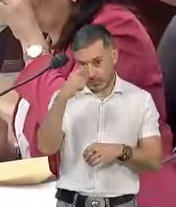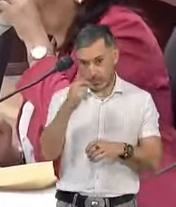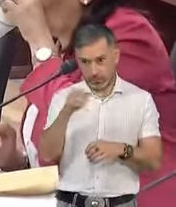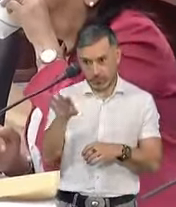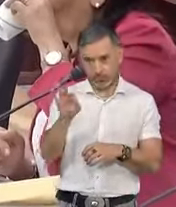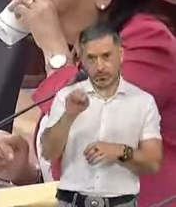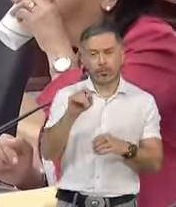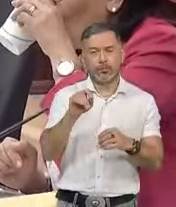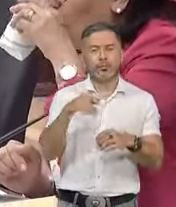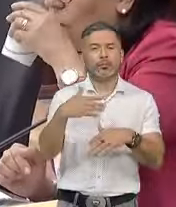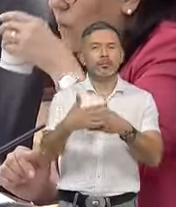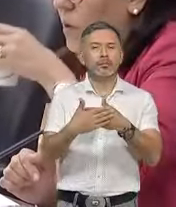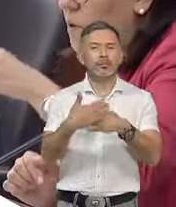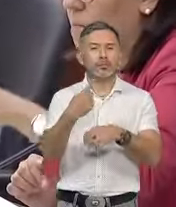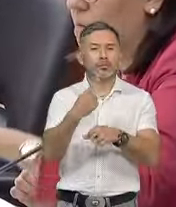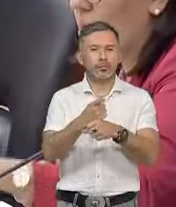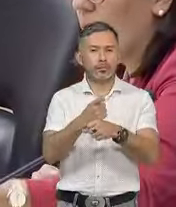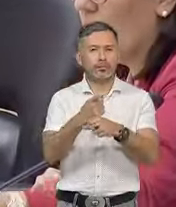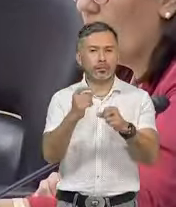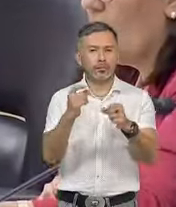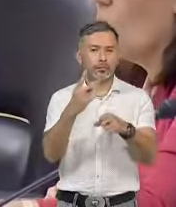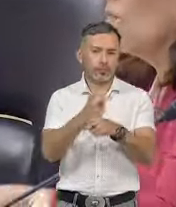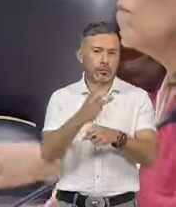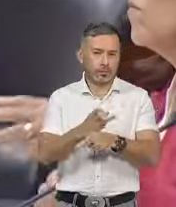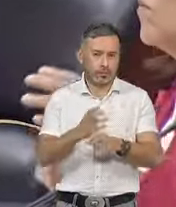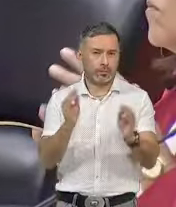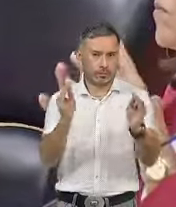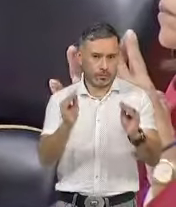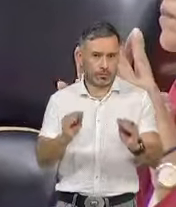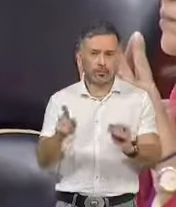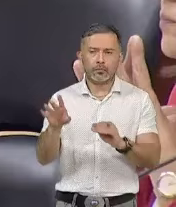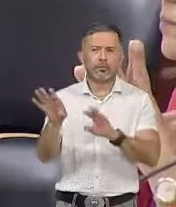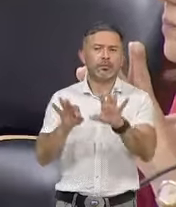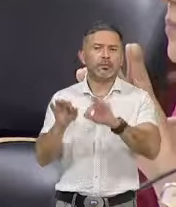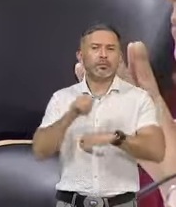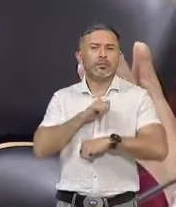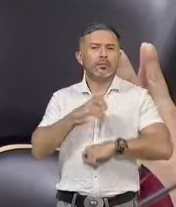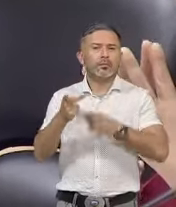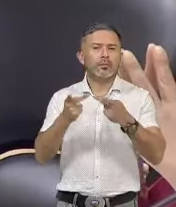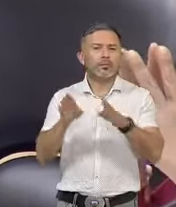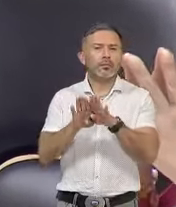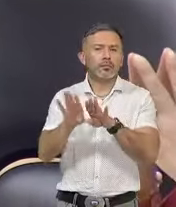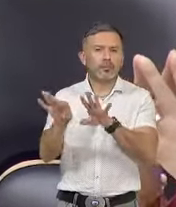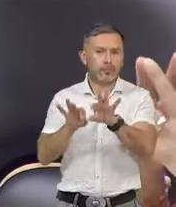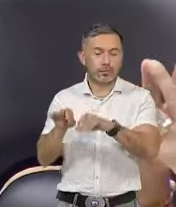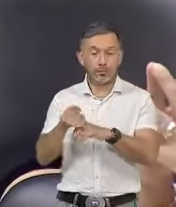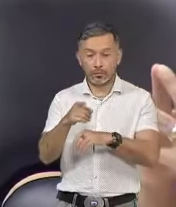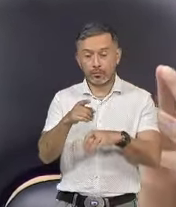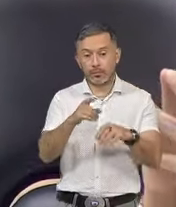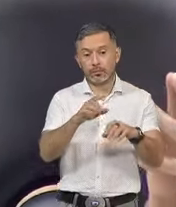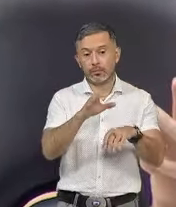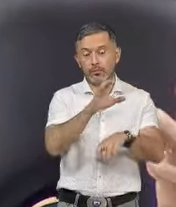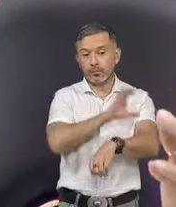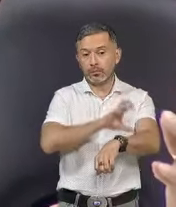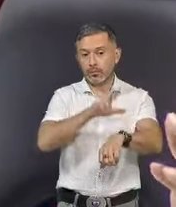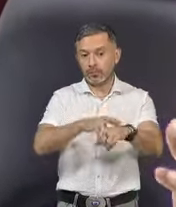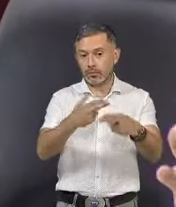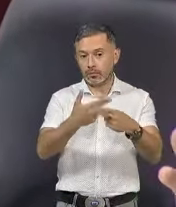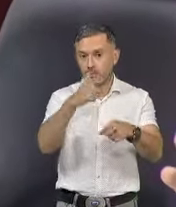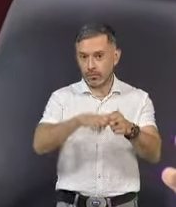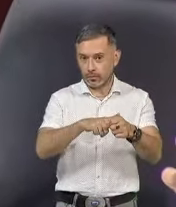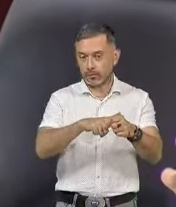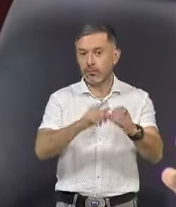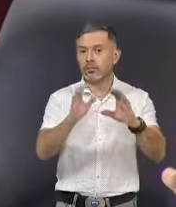de las personas moderadoras para estos debates fue el hecho de que la coordinación Nacional de comunicación social nos